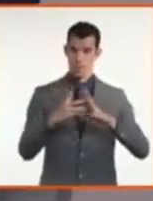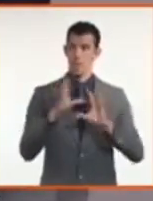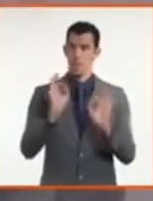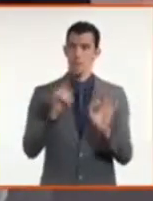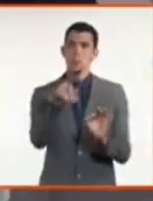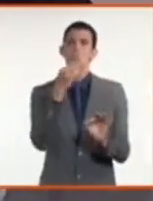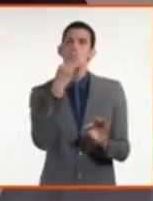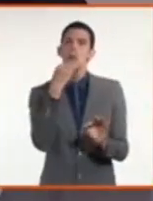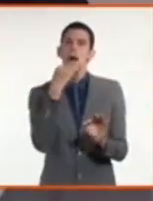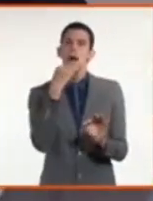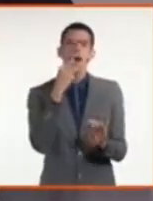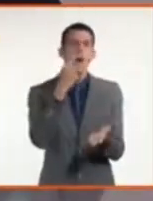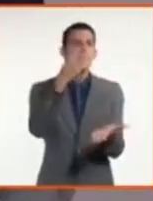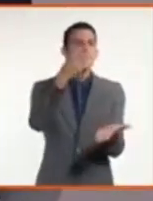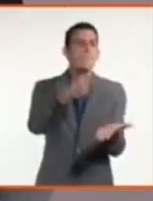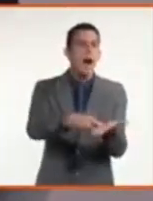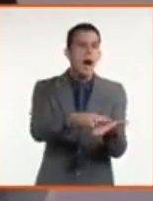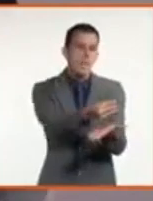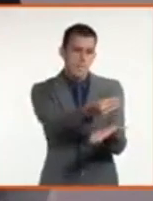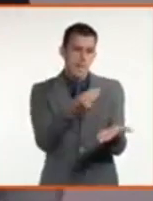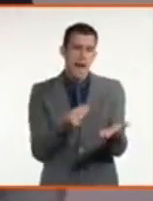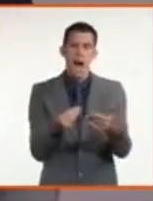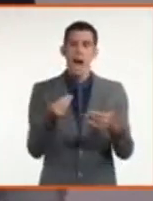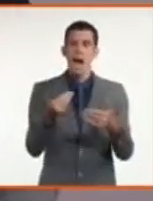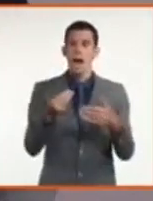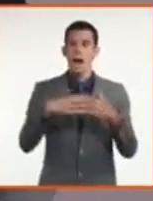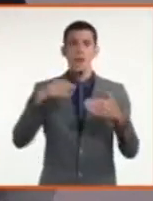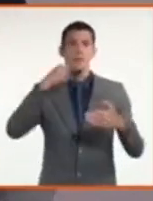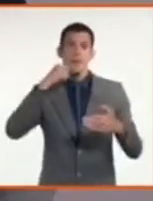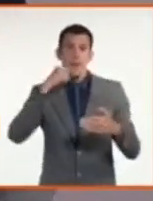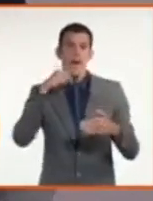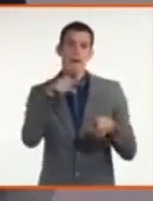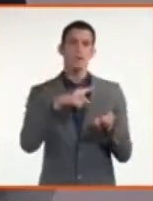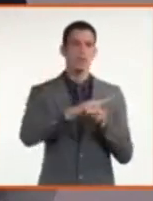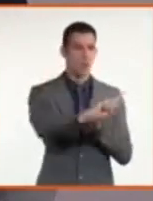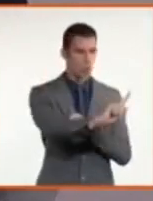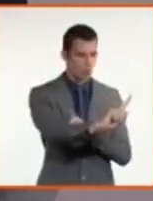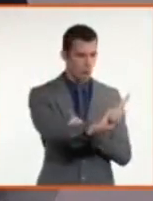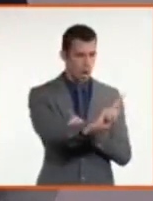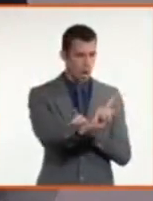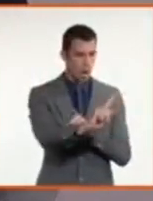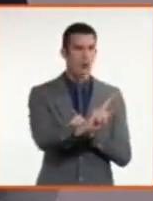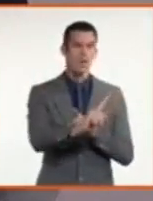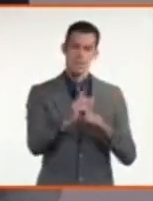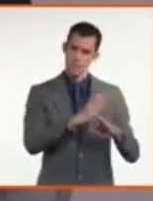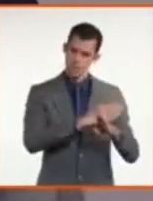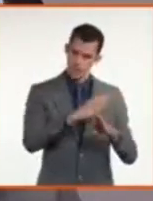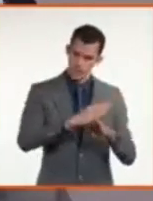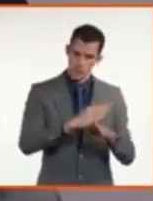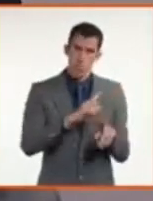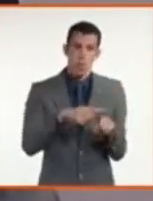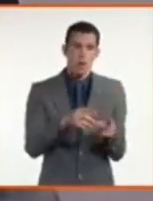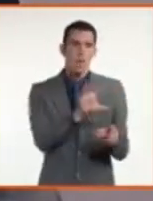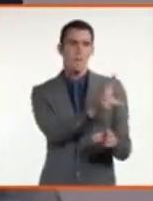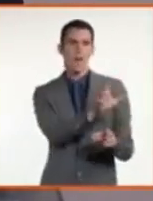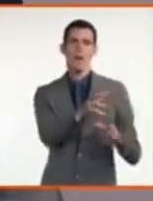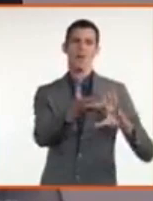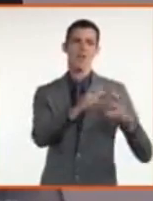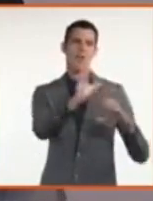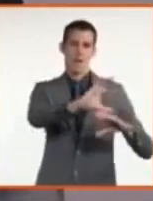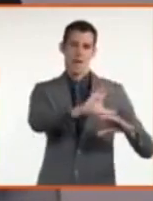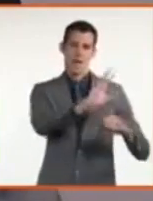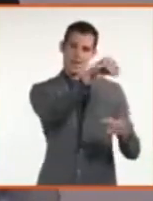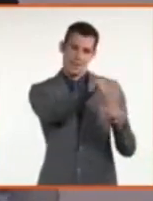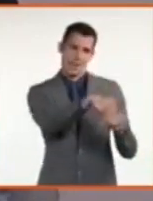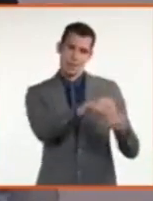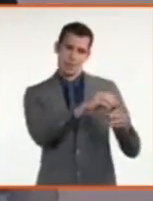interconecte con el resto de los mercados que tenemos el pri entonces cuando tú vas a una tarjeta en divisas depositas un dólar